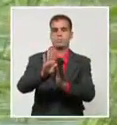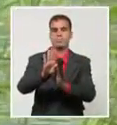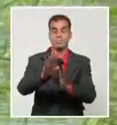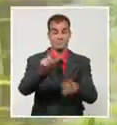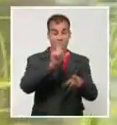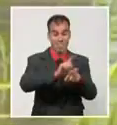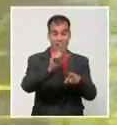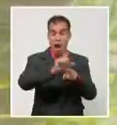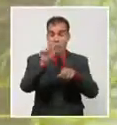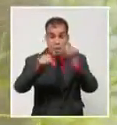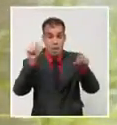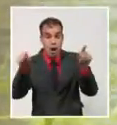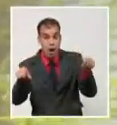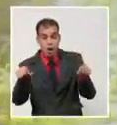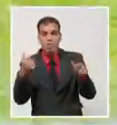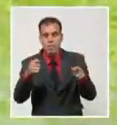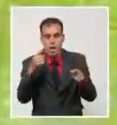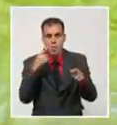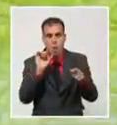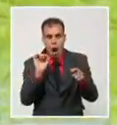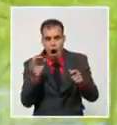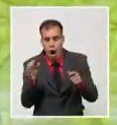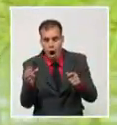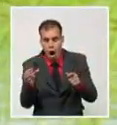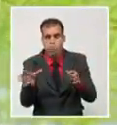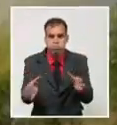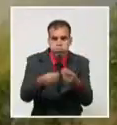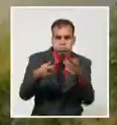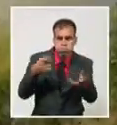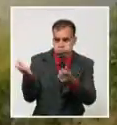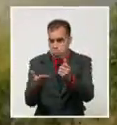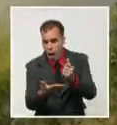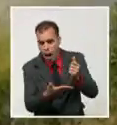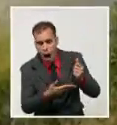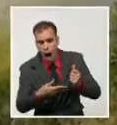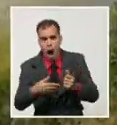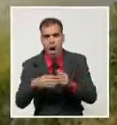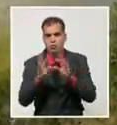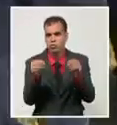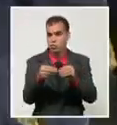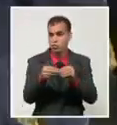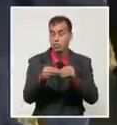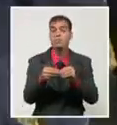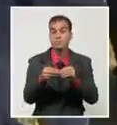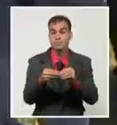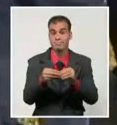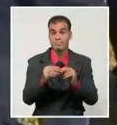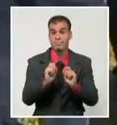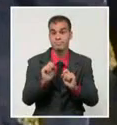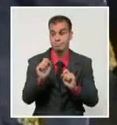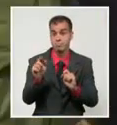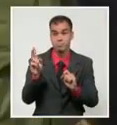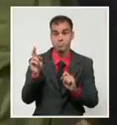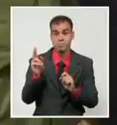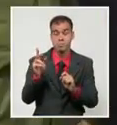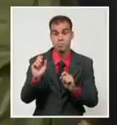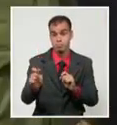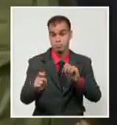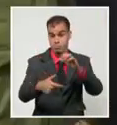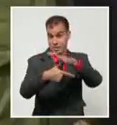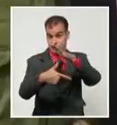mayor provecho a la humedad de los suelos. El miembro del Buró Político y vicepresidente cubano, Salvador Valdés